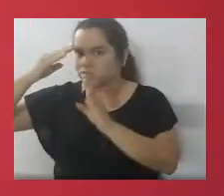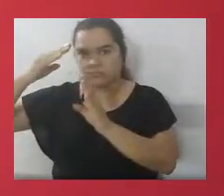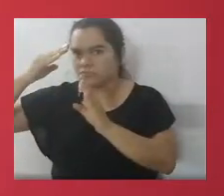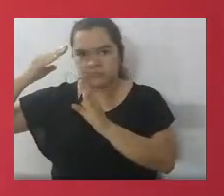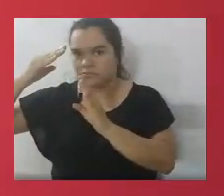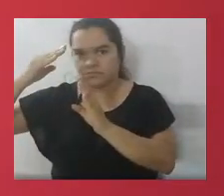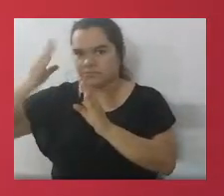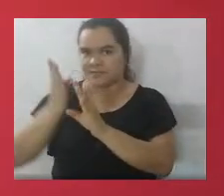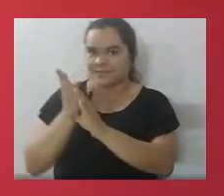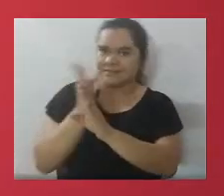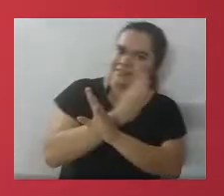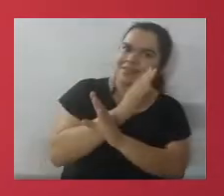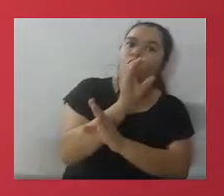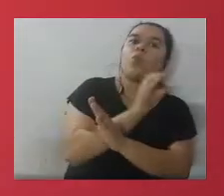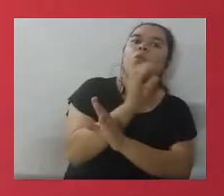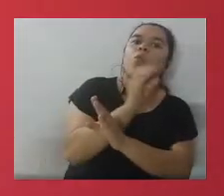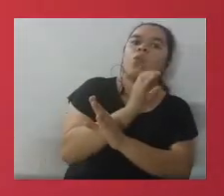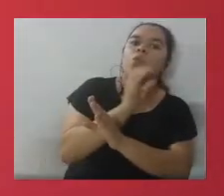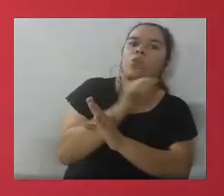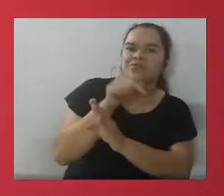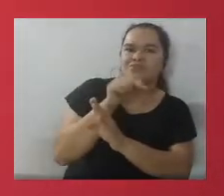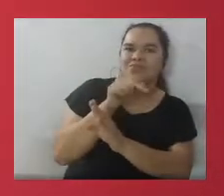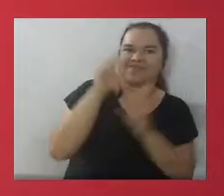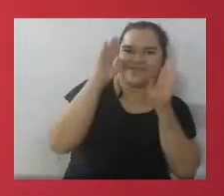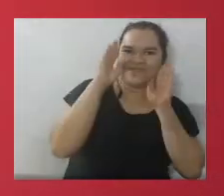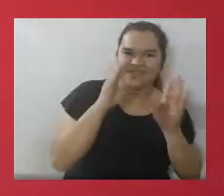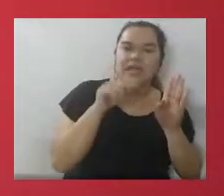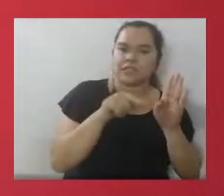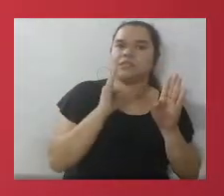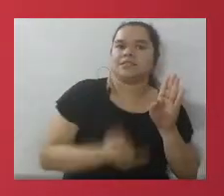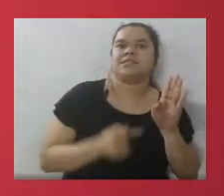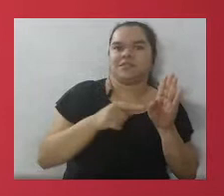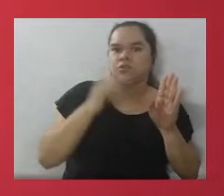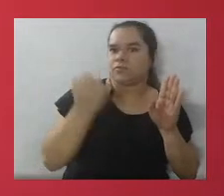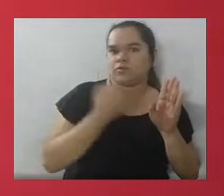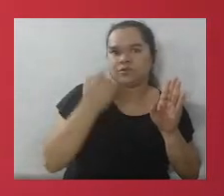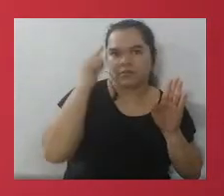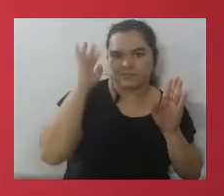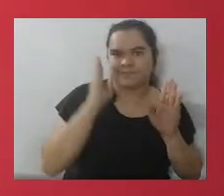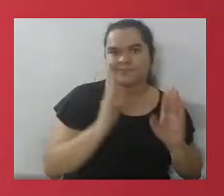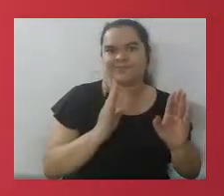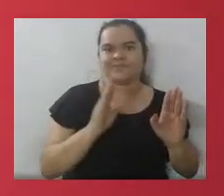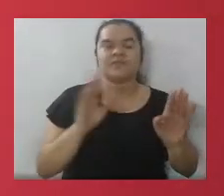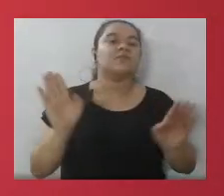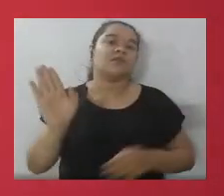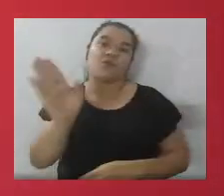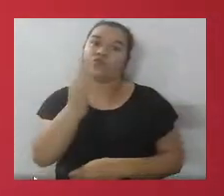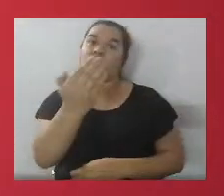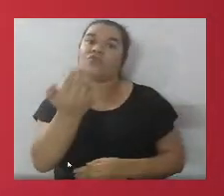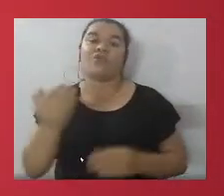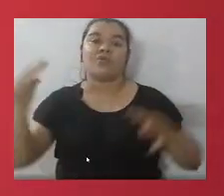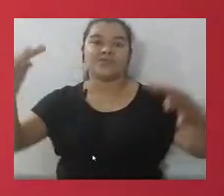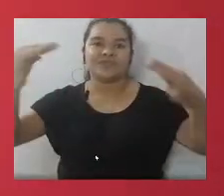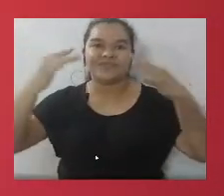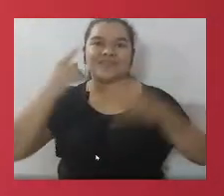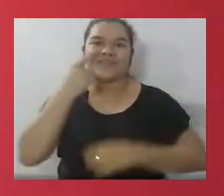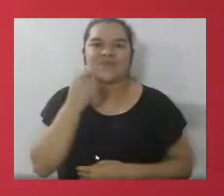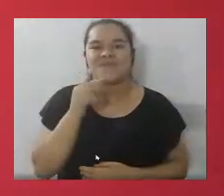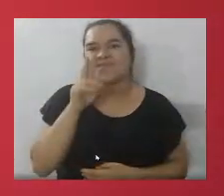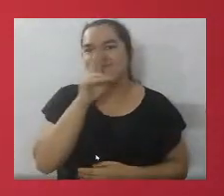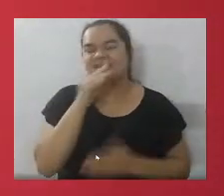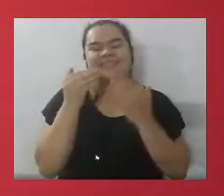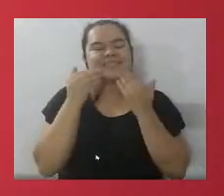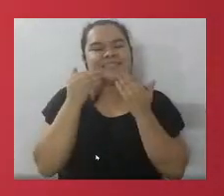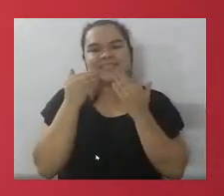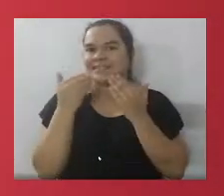para brindarles esos conocimientos, están ansiosos de recibirlos. Así que muchas gracias a todos y a todas, la verdad que